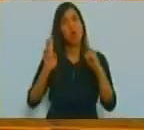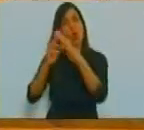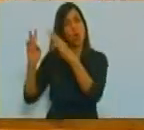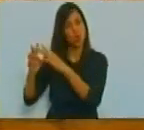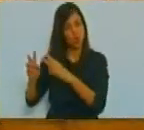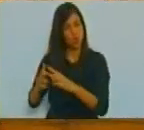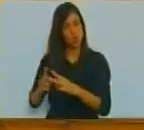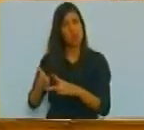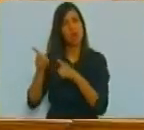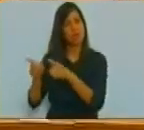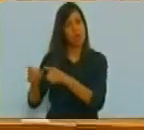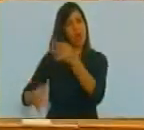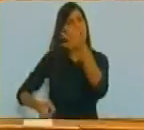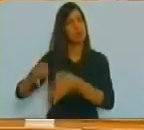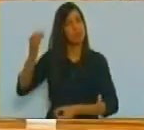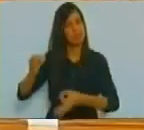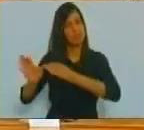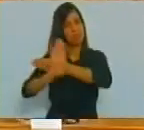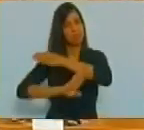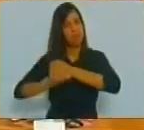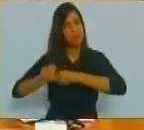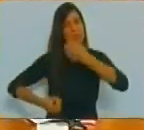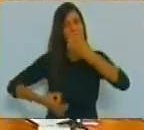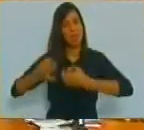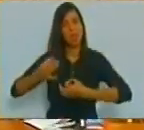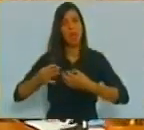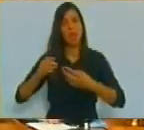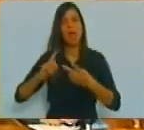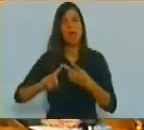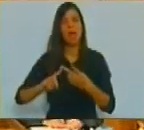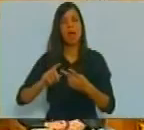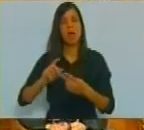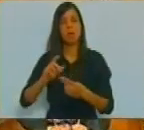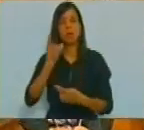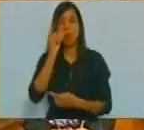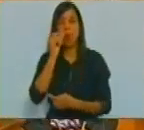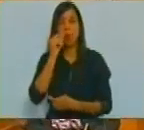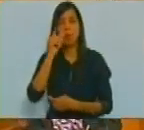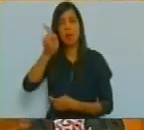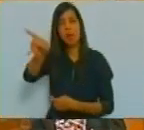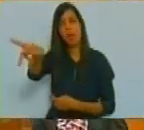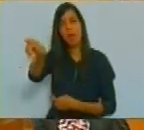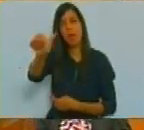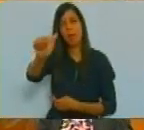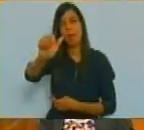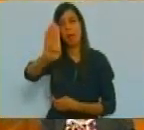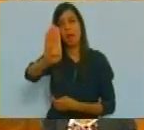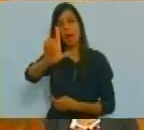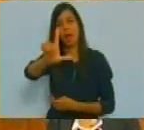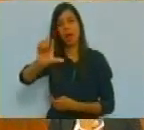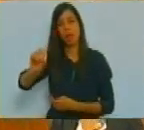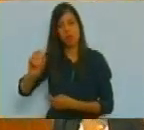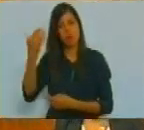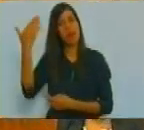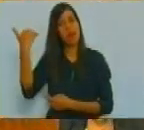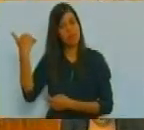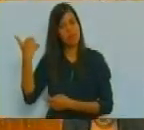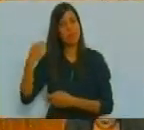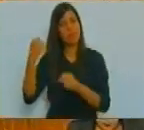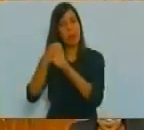de defensa de derecho humano a pablo además con una tarea titánica que hizo desde la conarepol